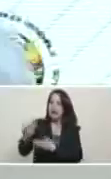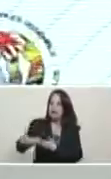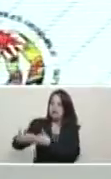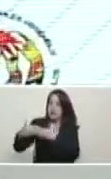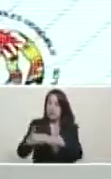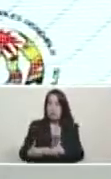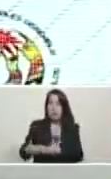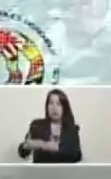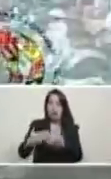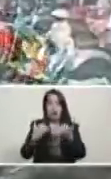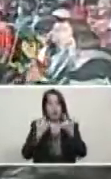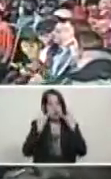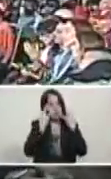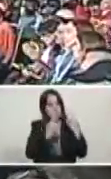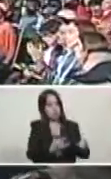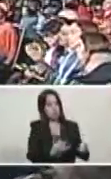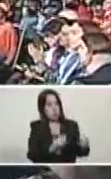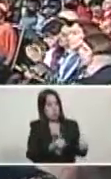los pueblos